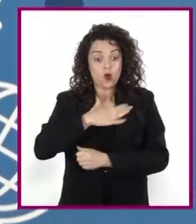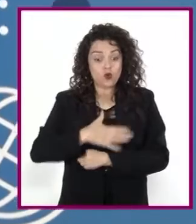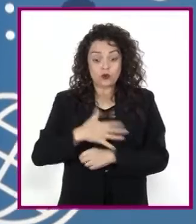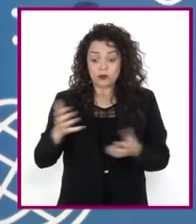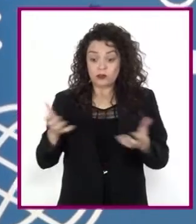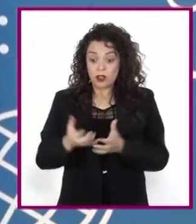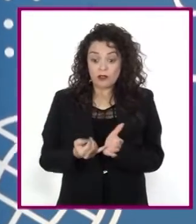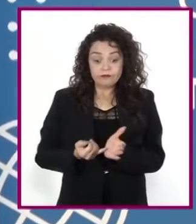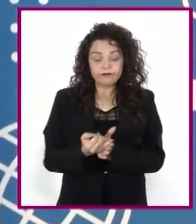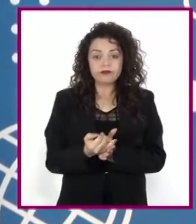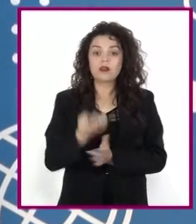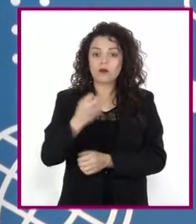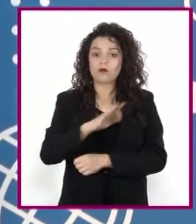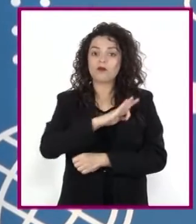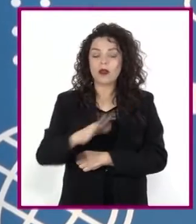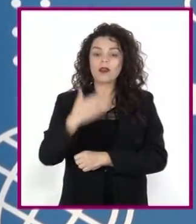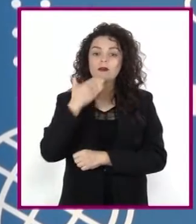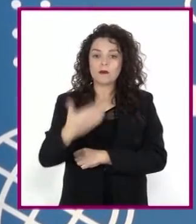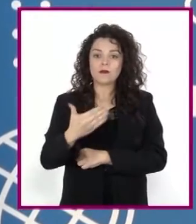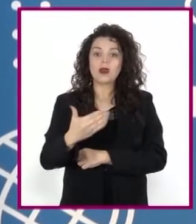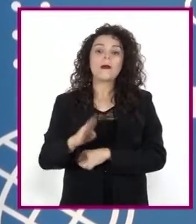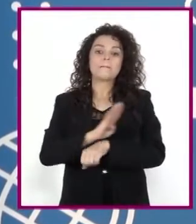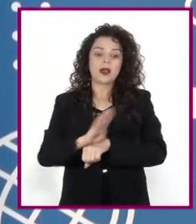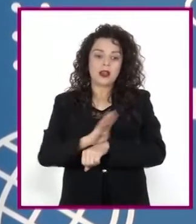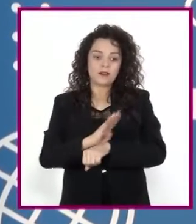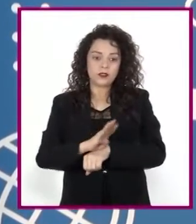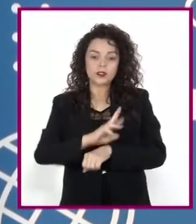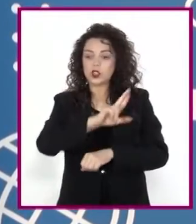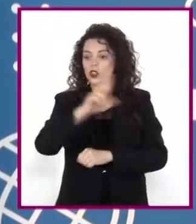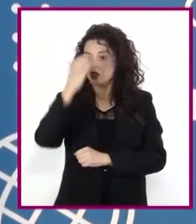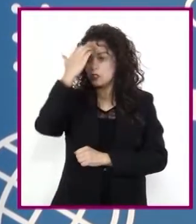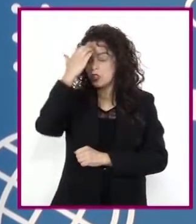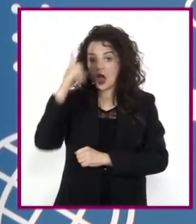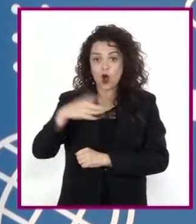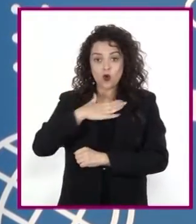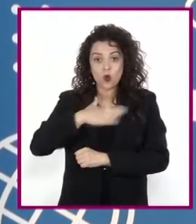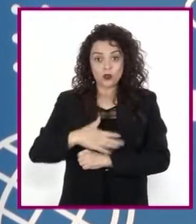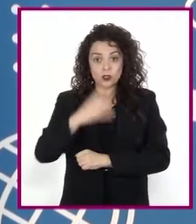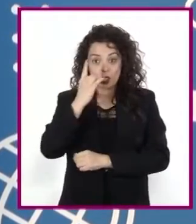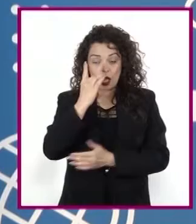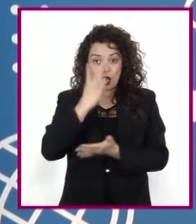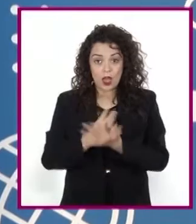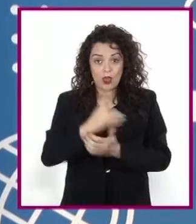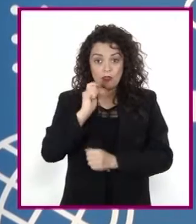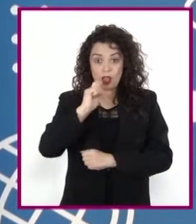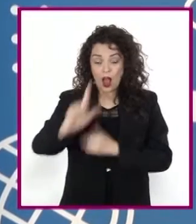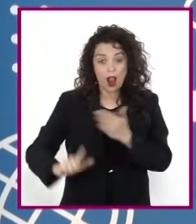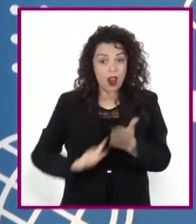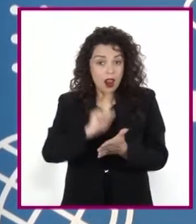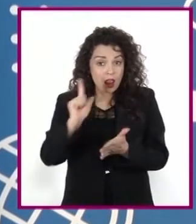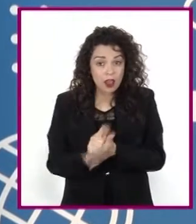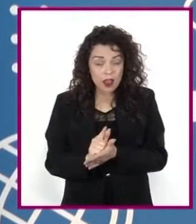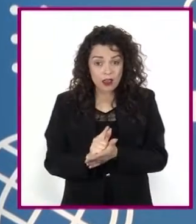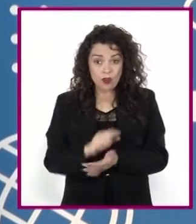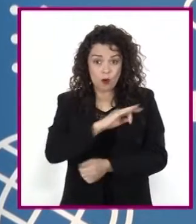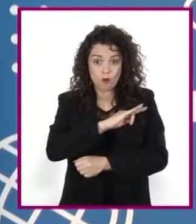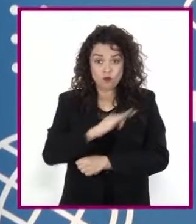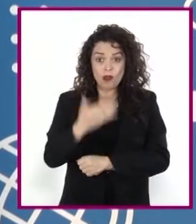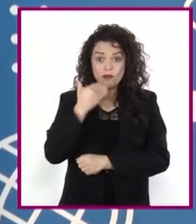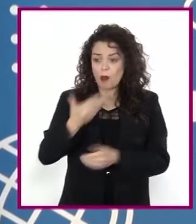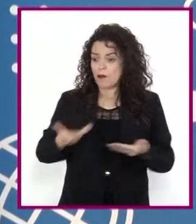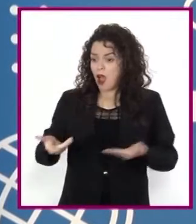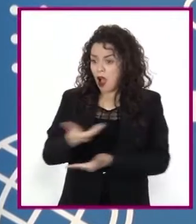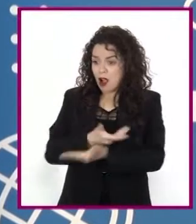para favorecer la legalidad, que reconozcan que la justicia no solo es un aspecto de las leyes para lograr la sana